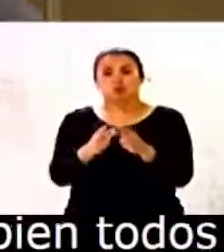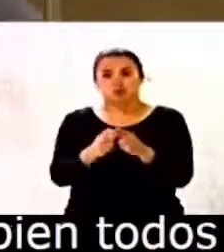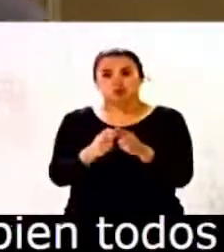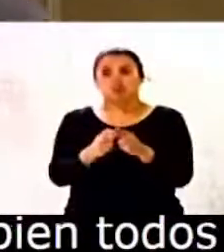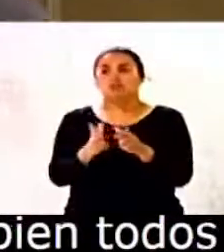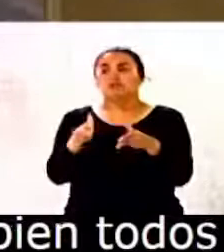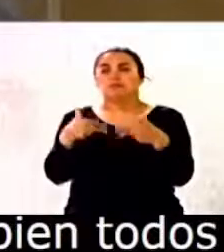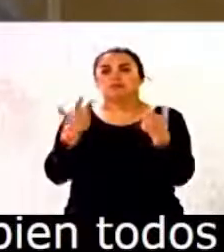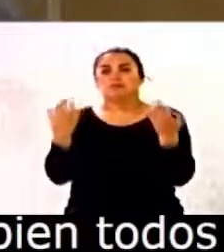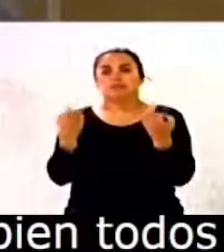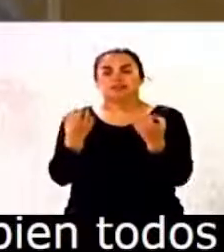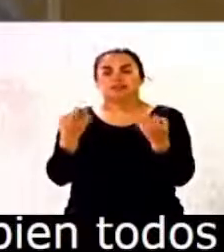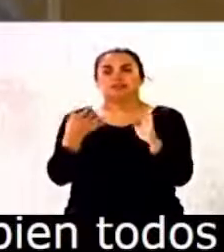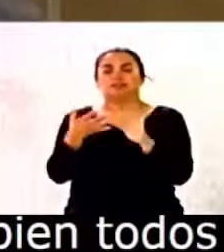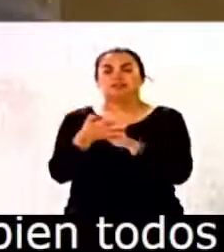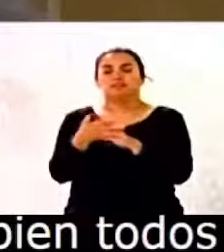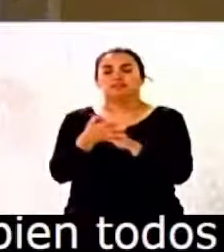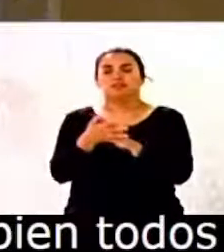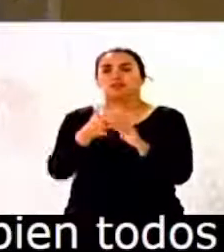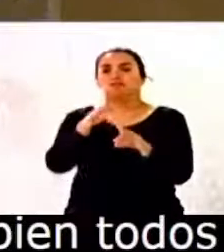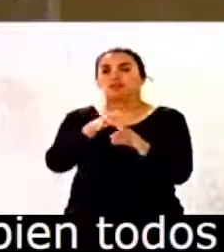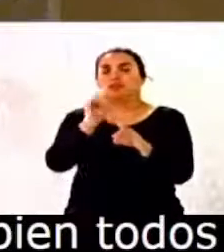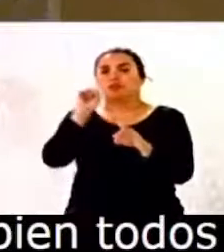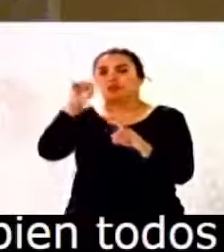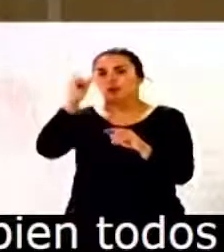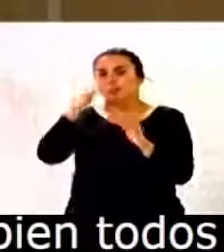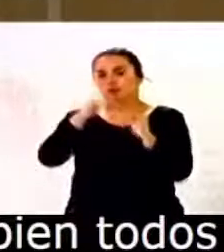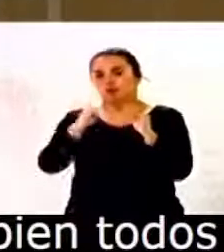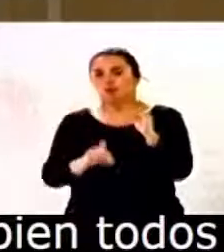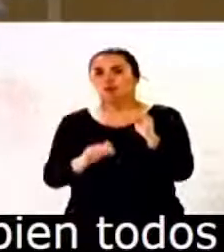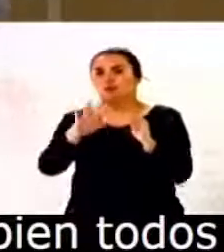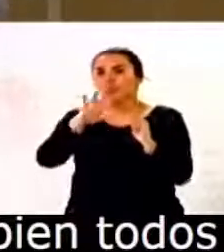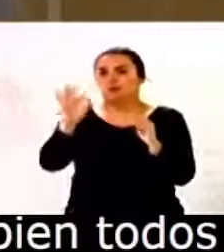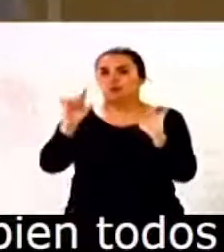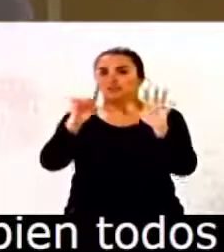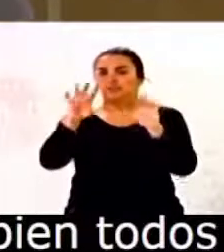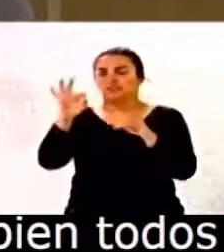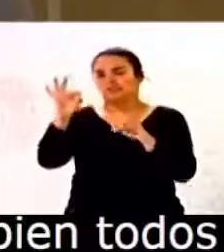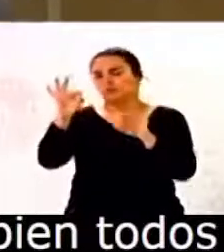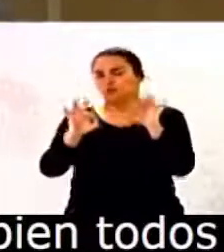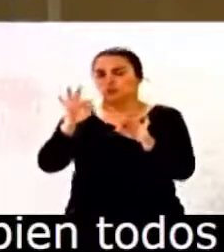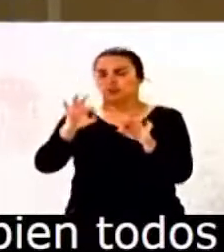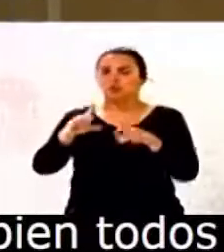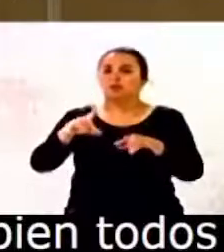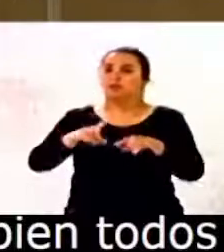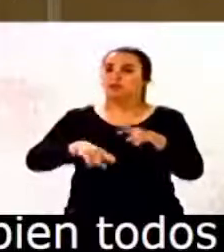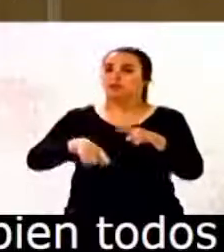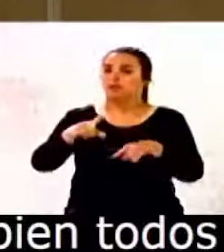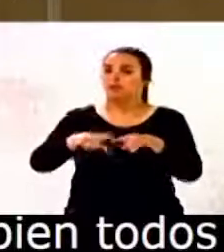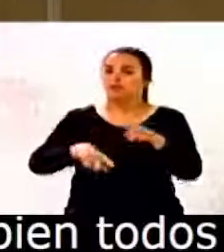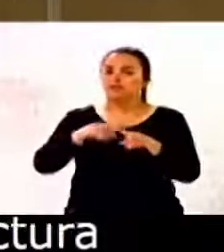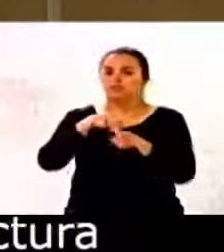permite es que haya bajadas de la factura de la luz de en torno al 50 o al 60%, dependiendo de la